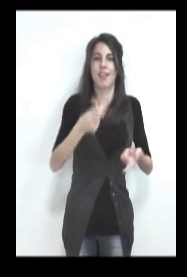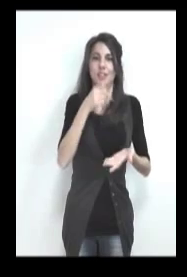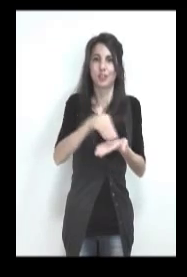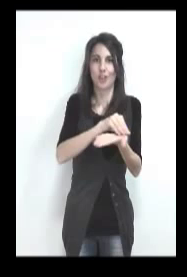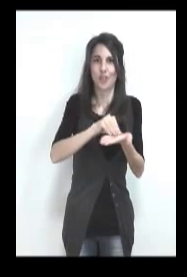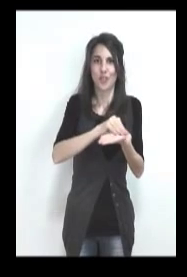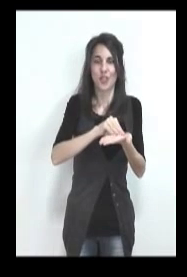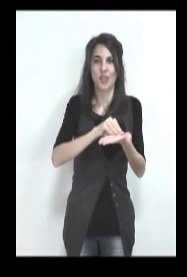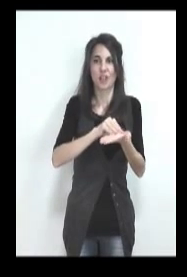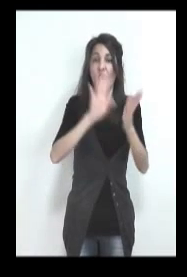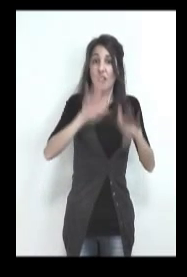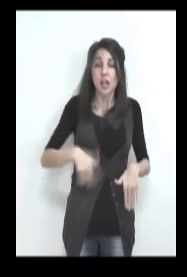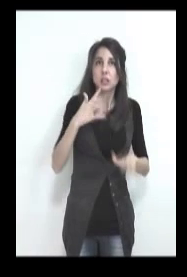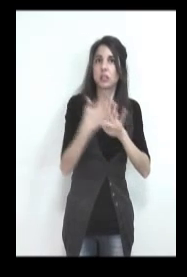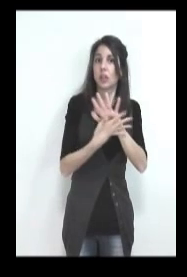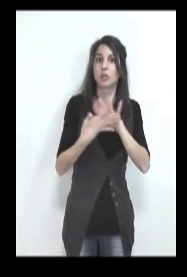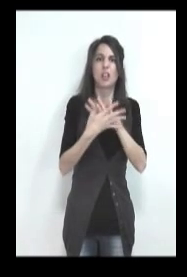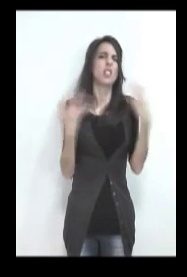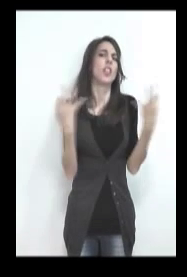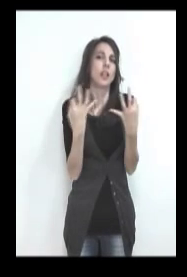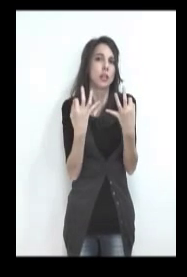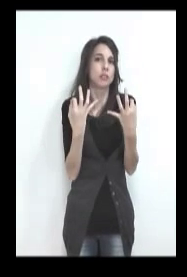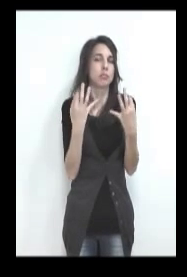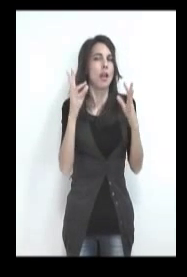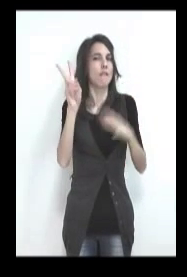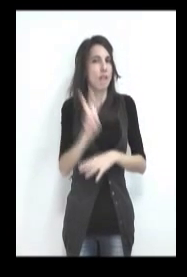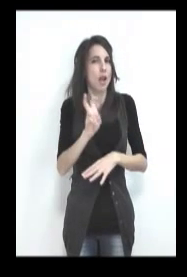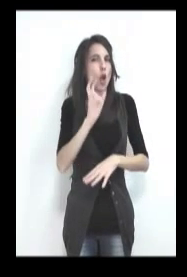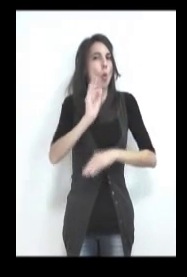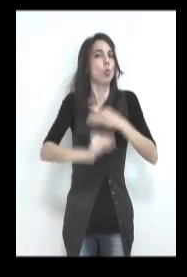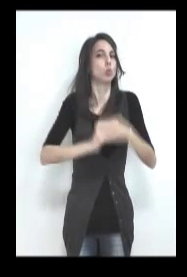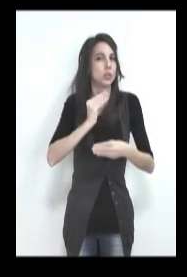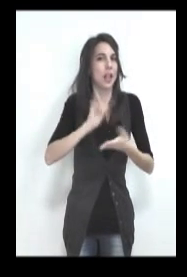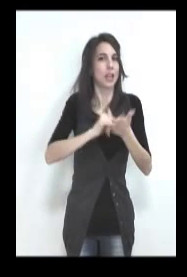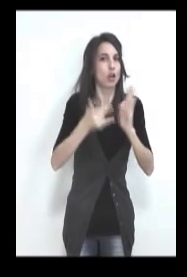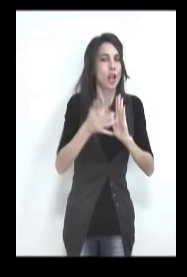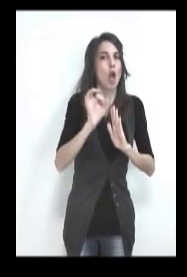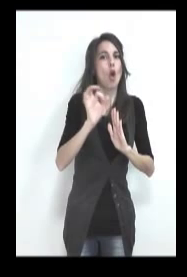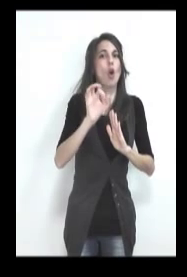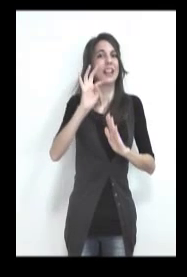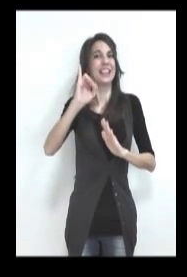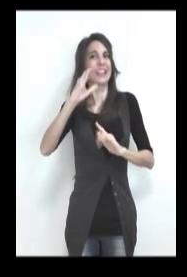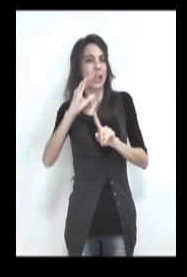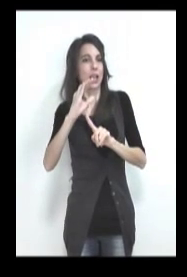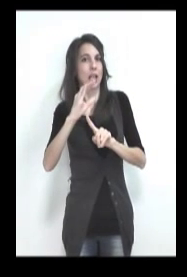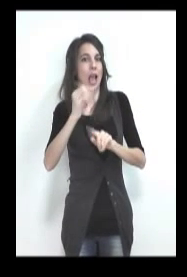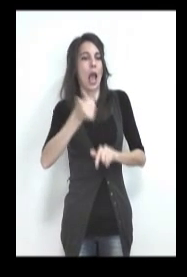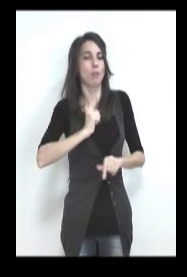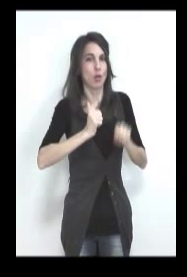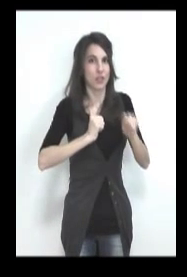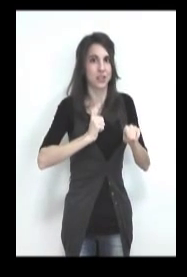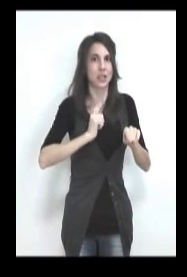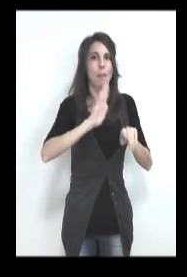soluciones, estamos hablando de servirnos de la tecnología o de las TIC en ese sentido para resolver